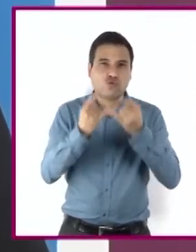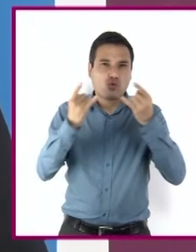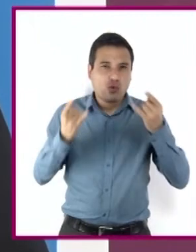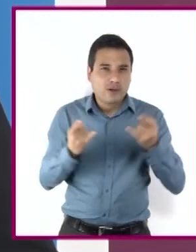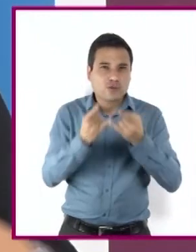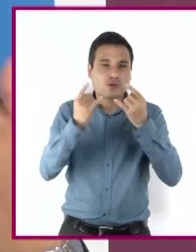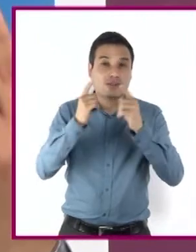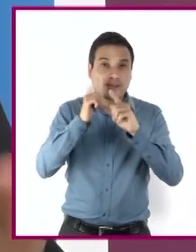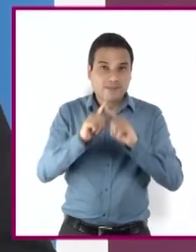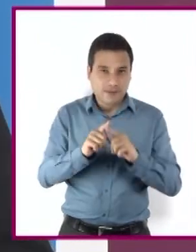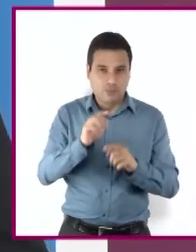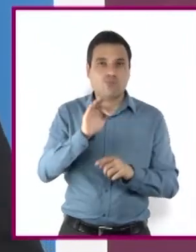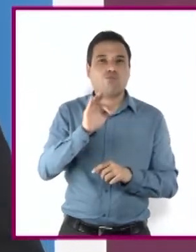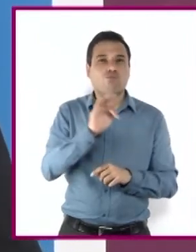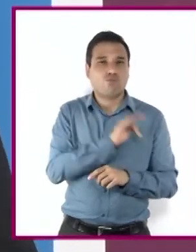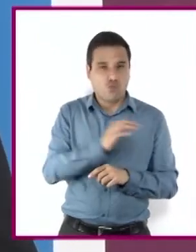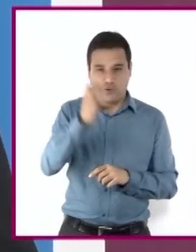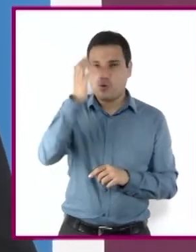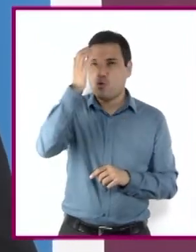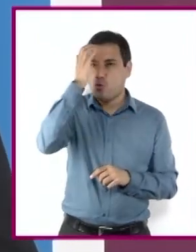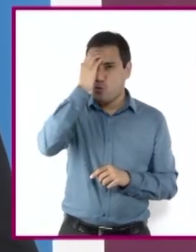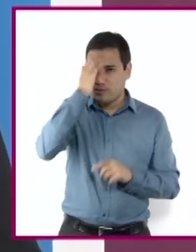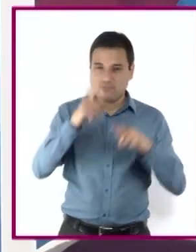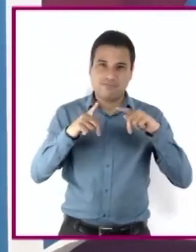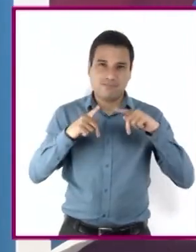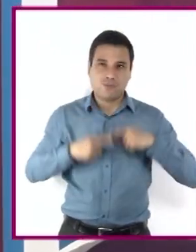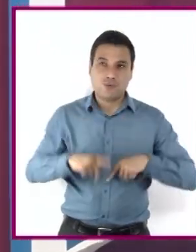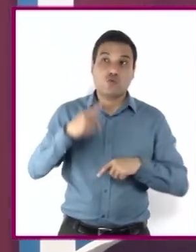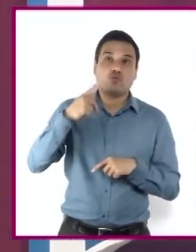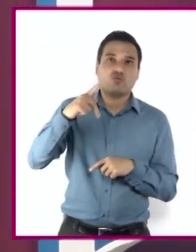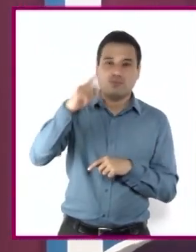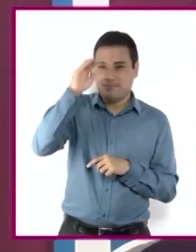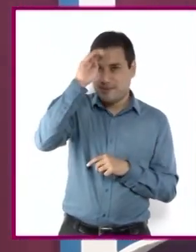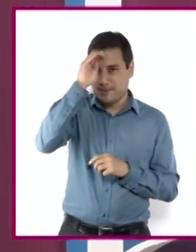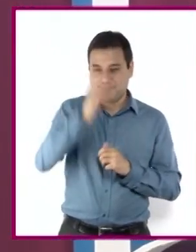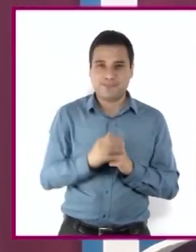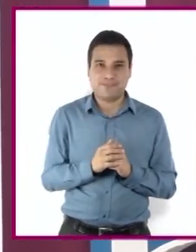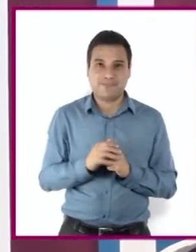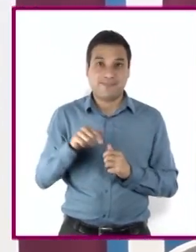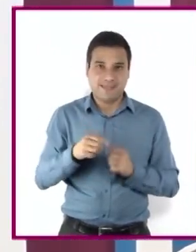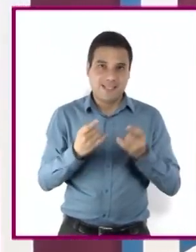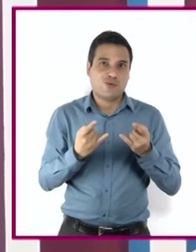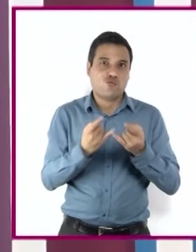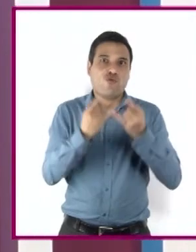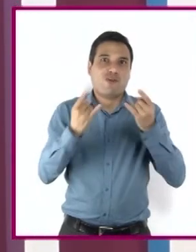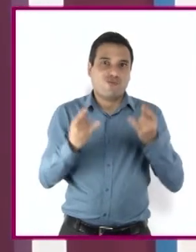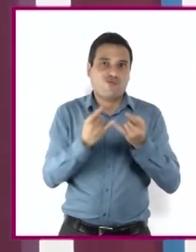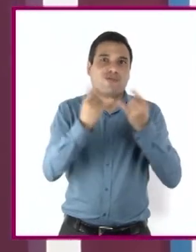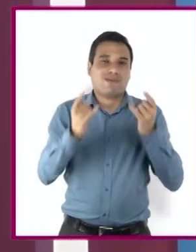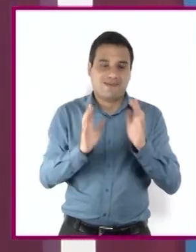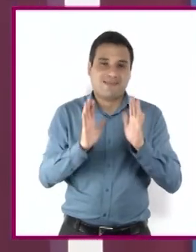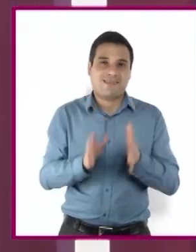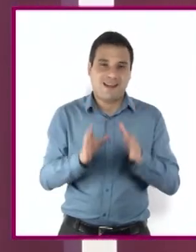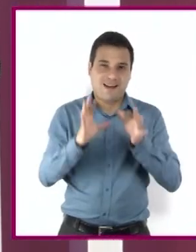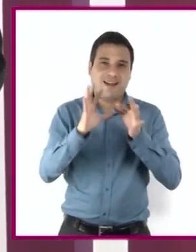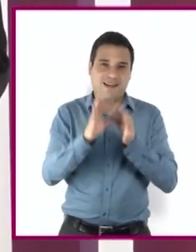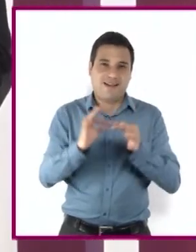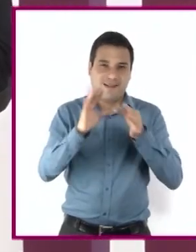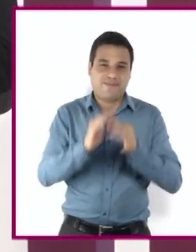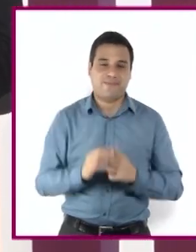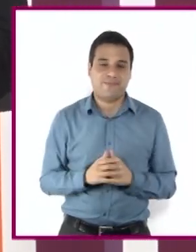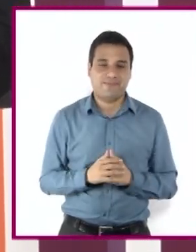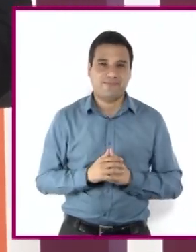permite acercarnos a otras formas de pensar. Hicimos un recorrido por los principales mitos y leyendas de los